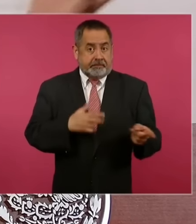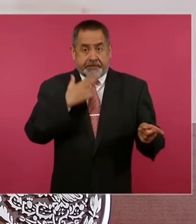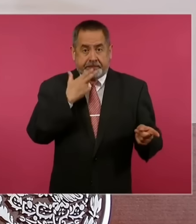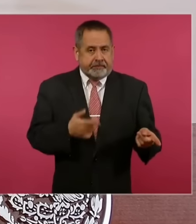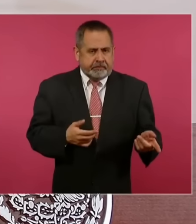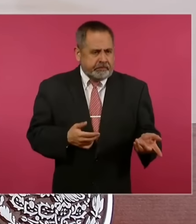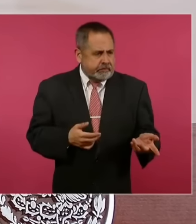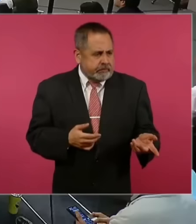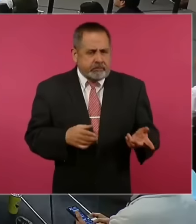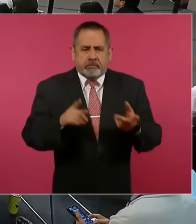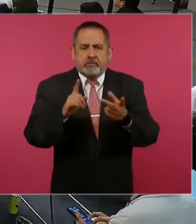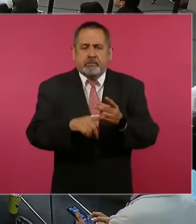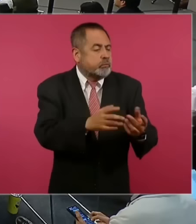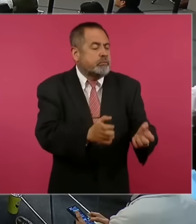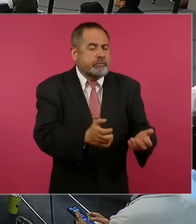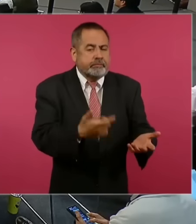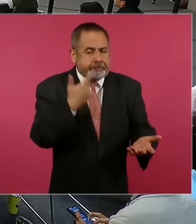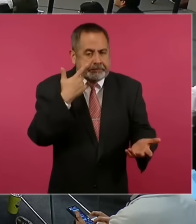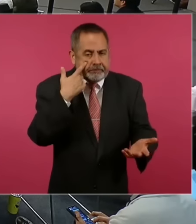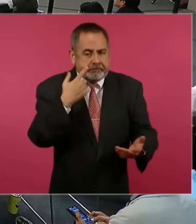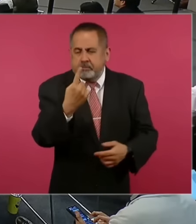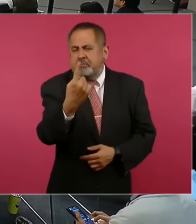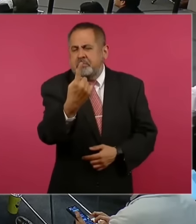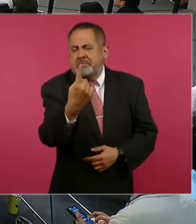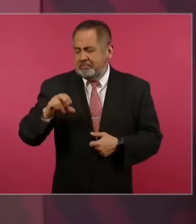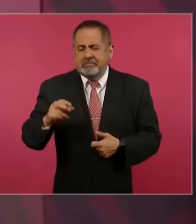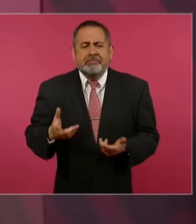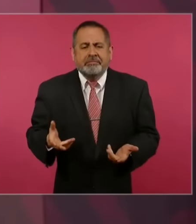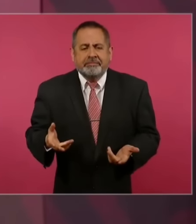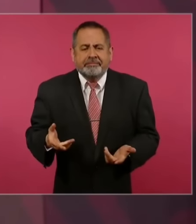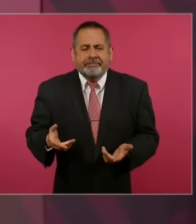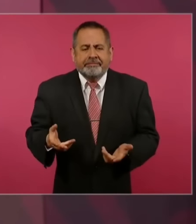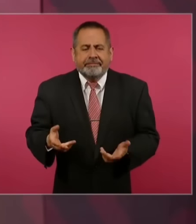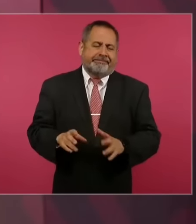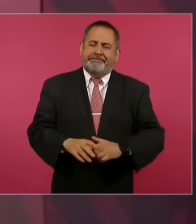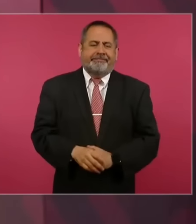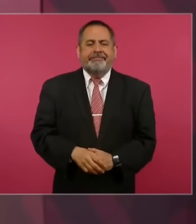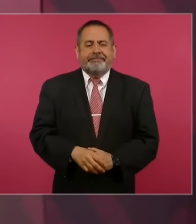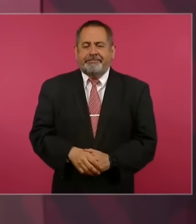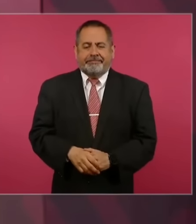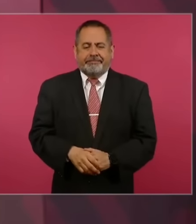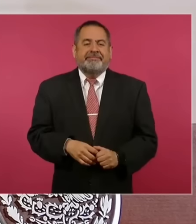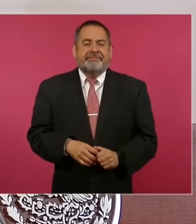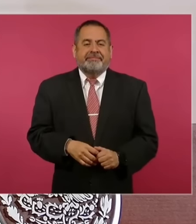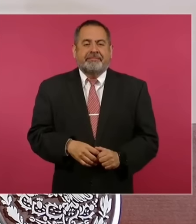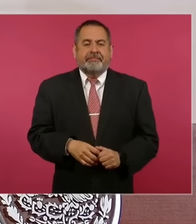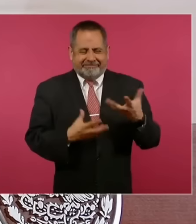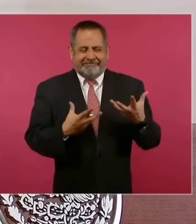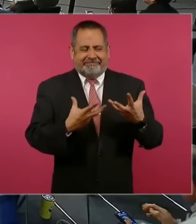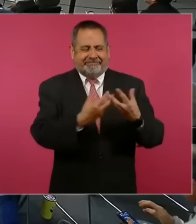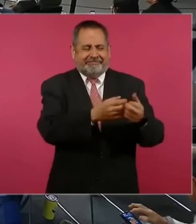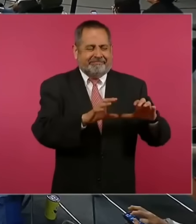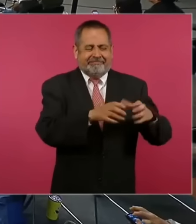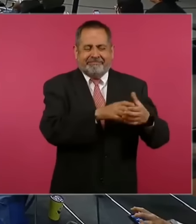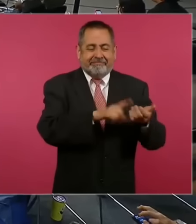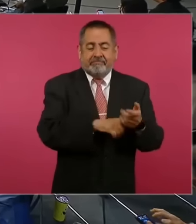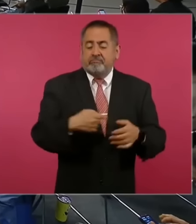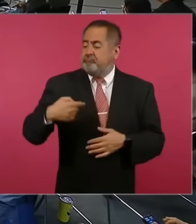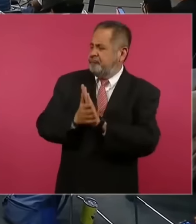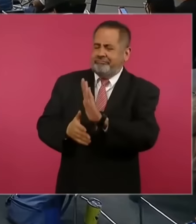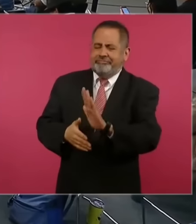¿dónde están las pruebas? Una sola prueba. Sale uno ahí en las redes, un facho, dice: yo tengo